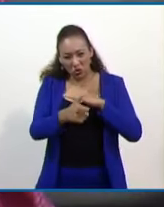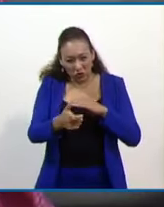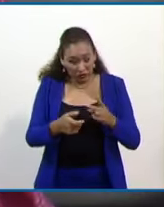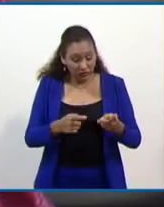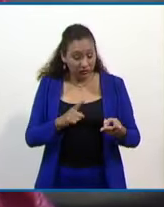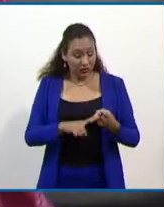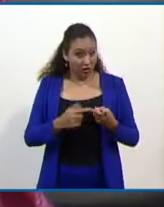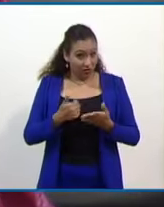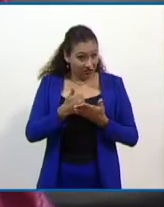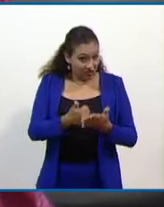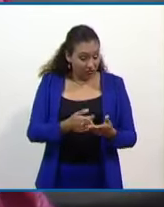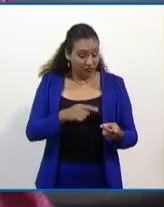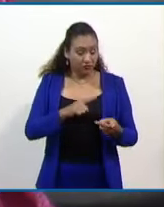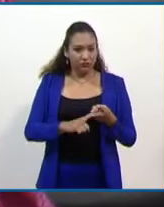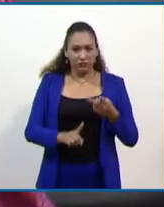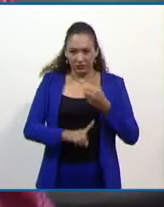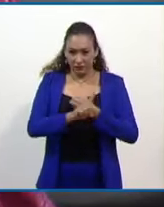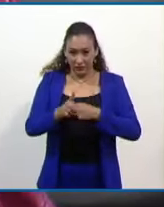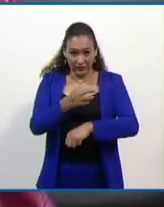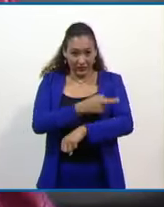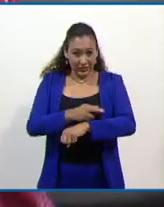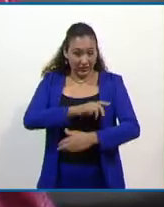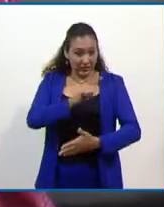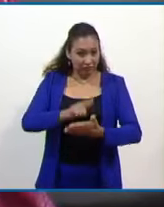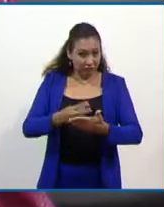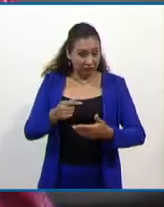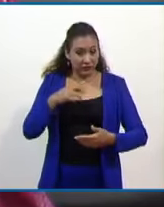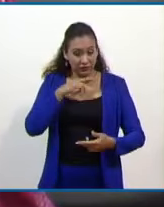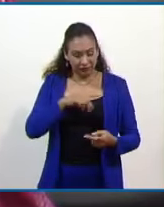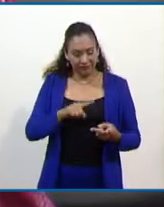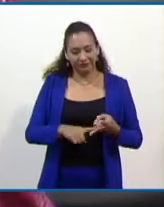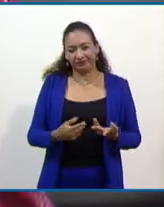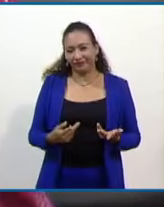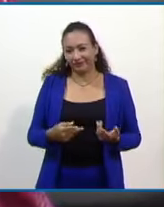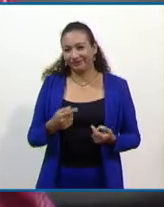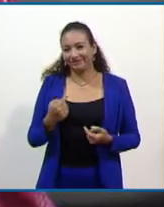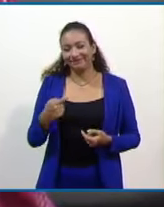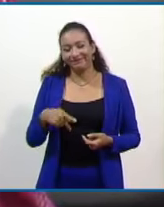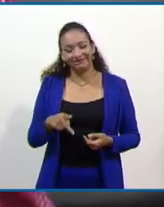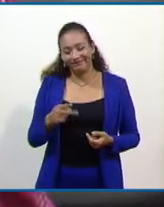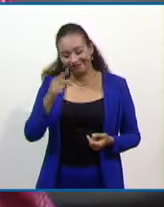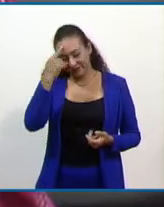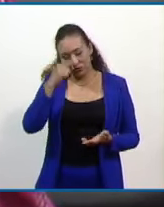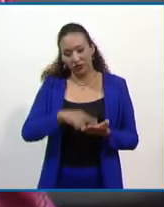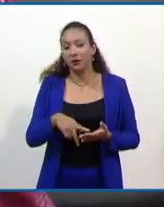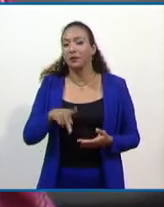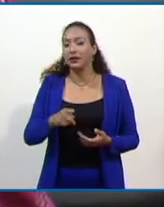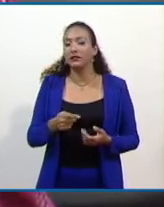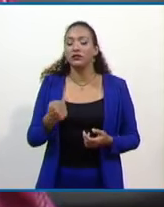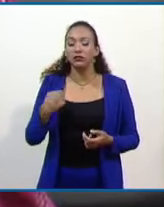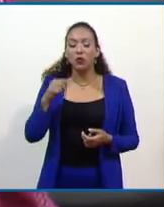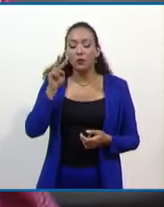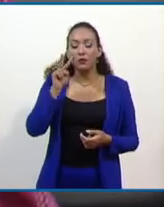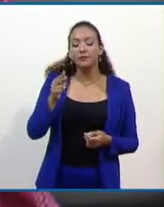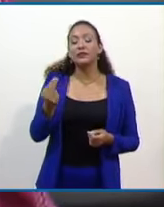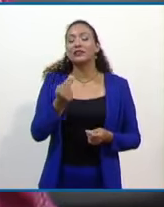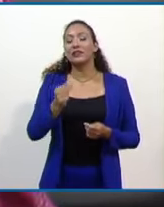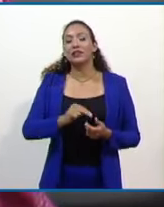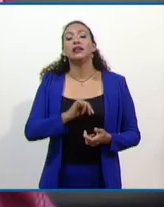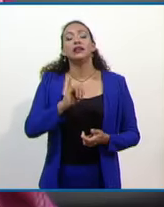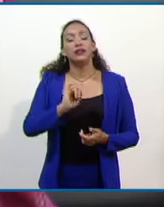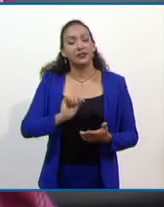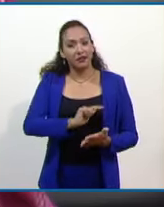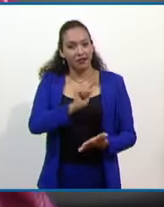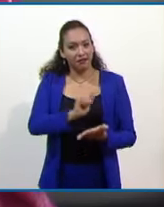estoy segura de una cosa, si no se democratiza el Poder Judicial, no va a haber transformación alguna ni esperanza